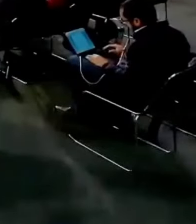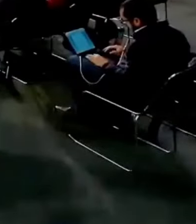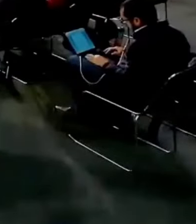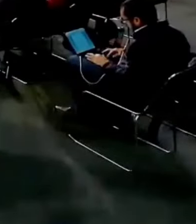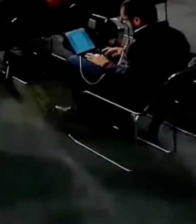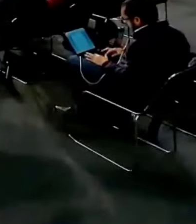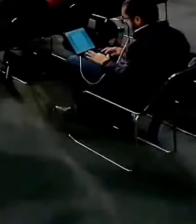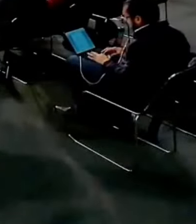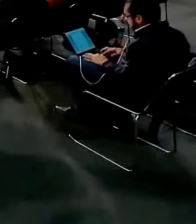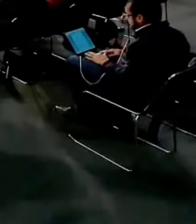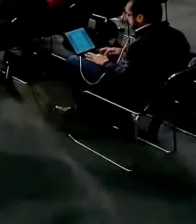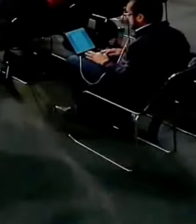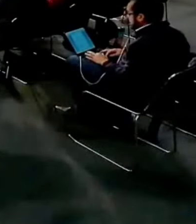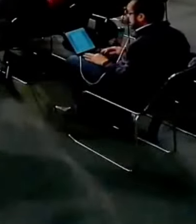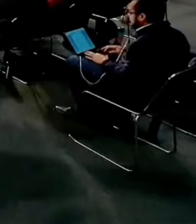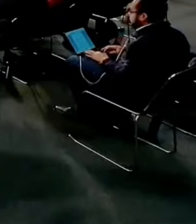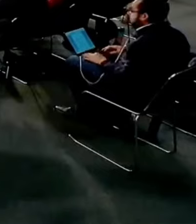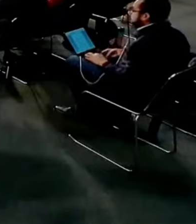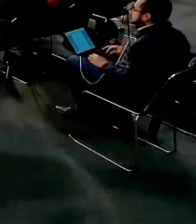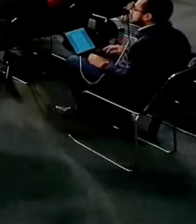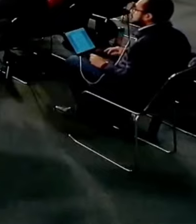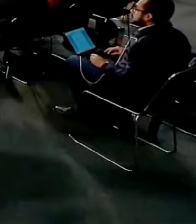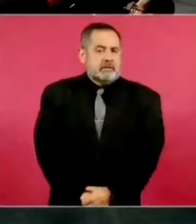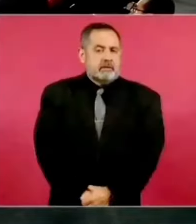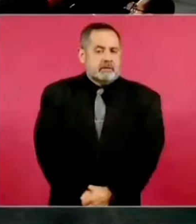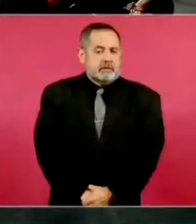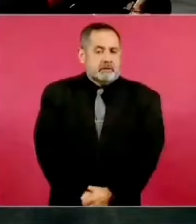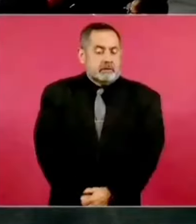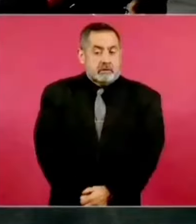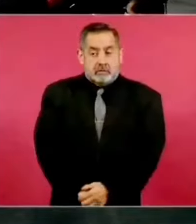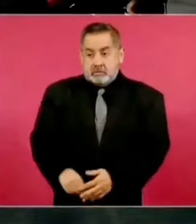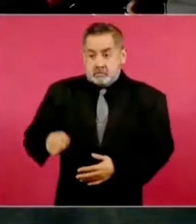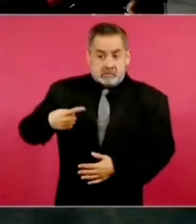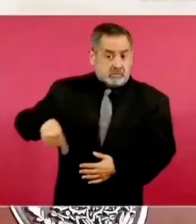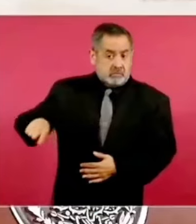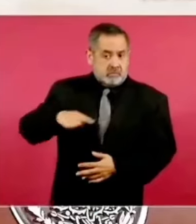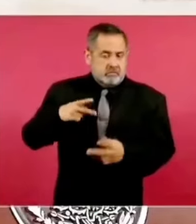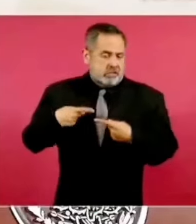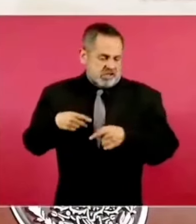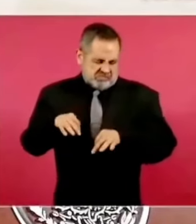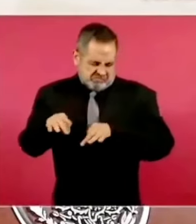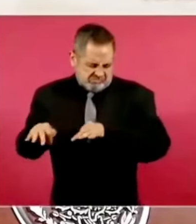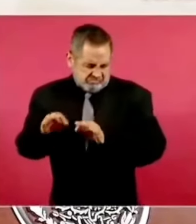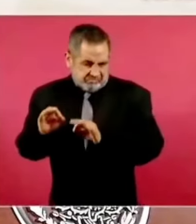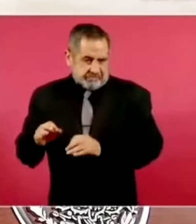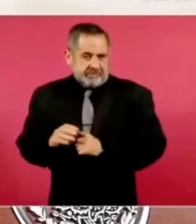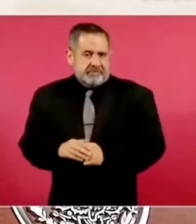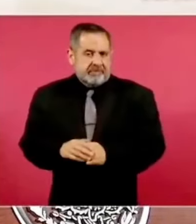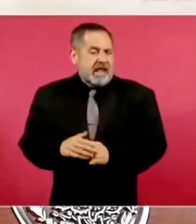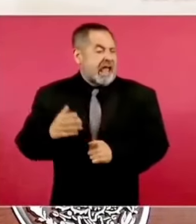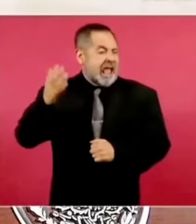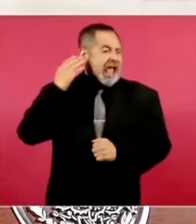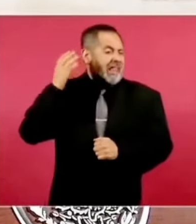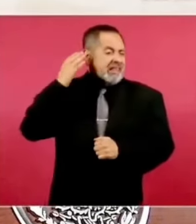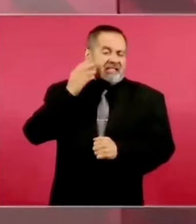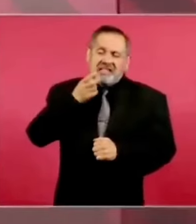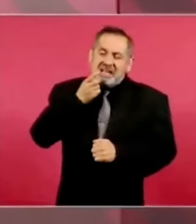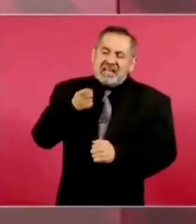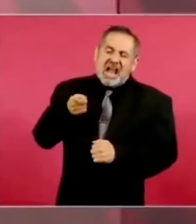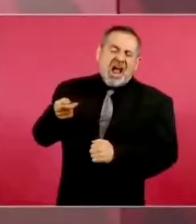trabajador que decían antes que el mexicano era